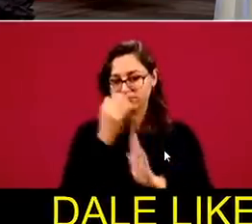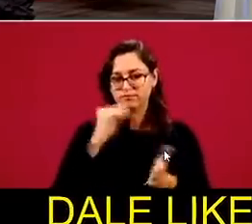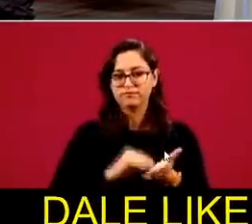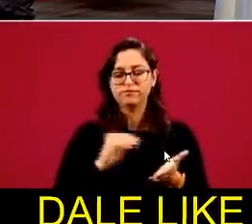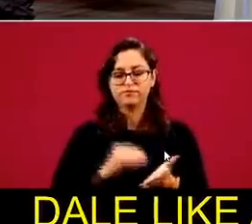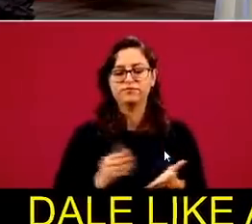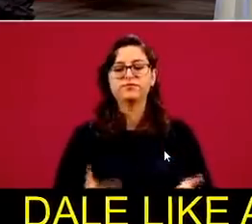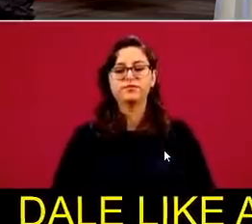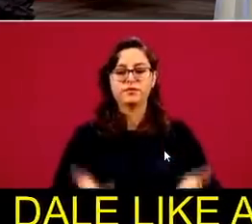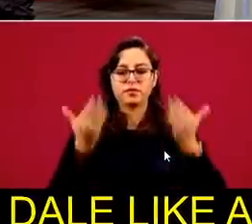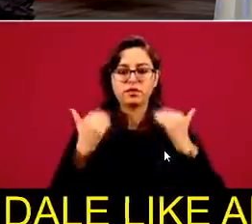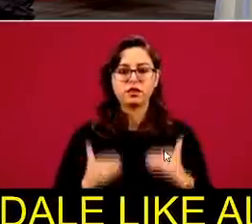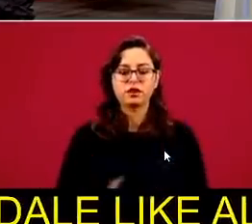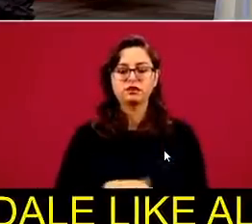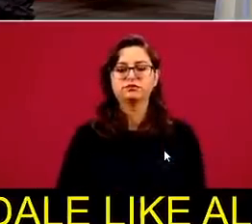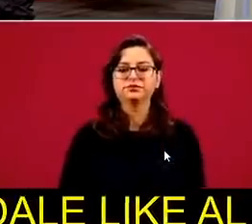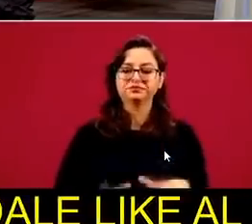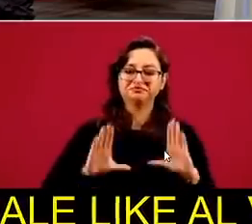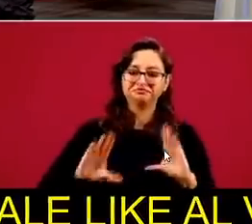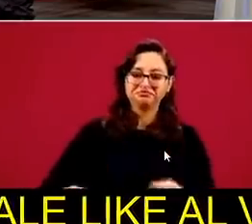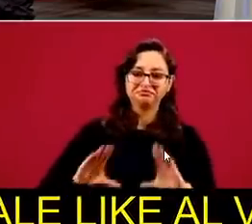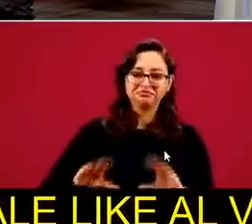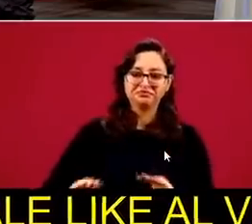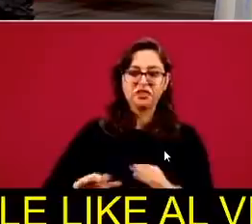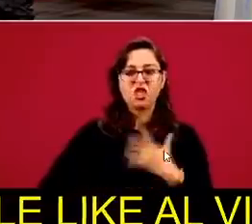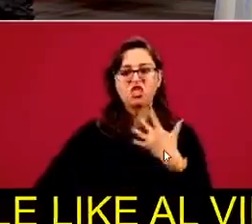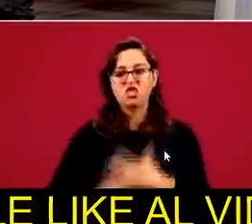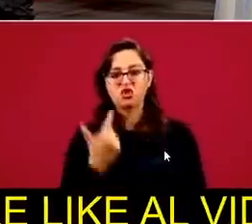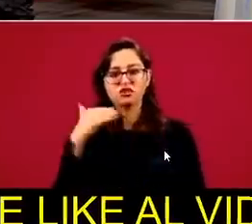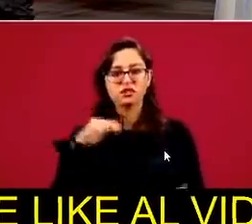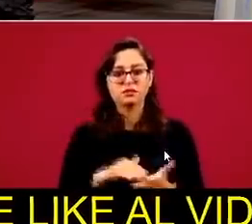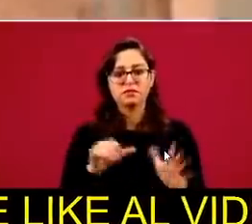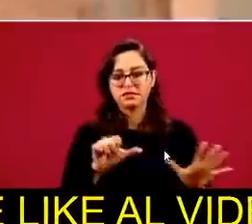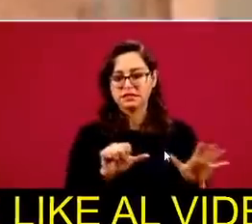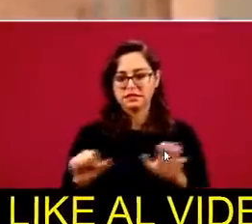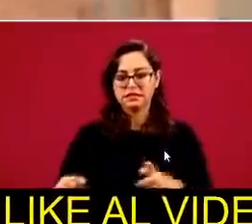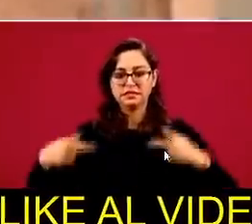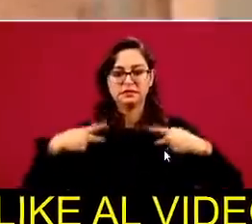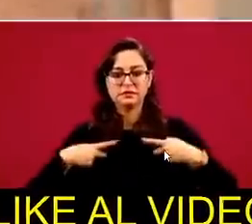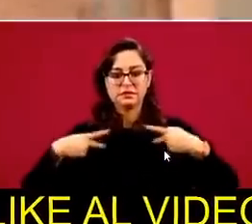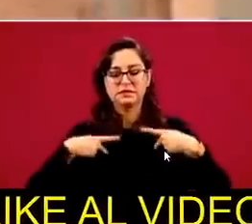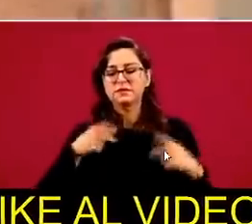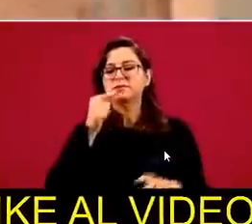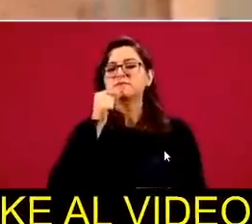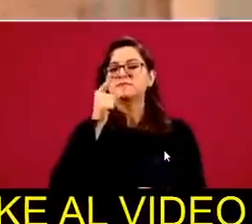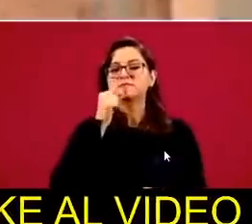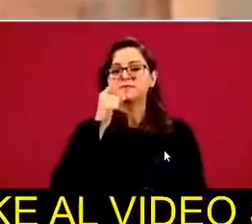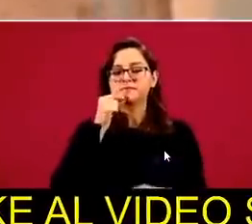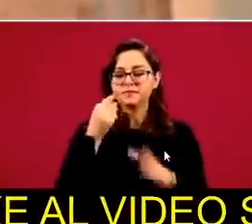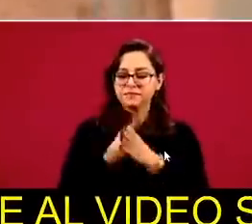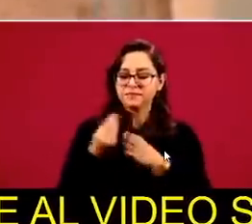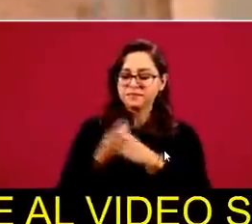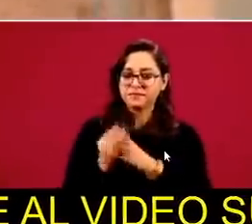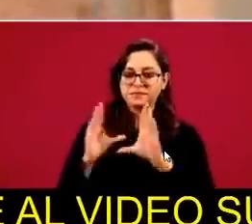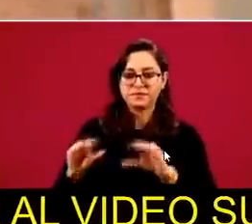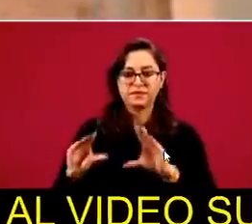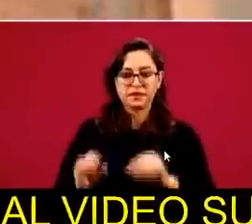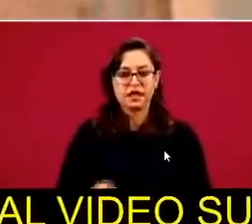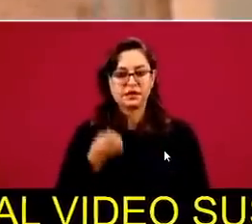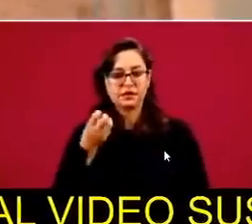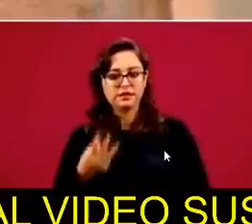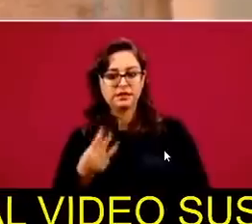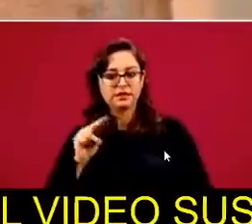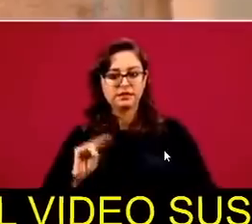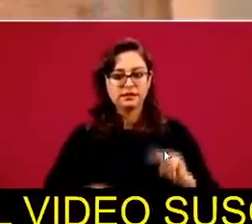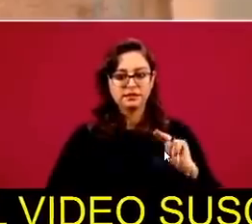el adiestramiento tenemos un poco más de 12.600 elementos en tres en tres escalones